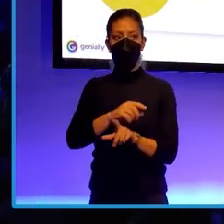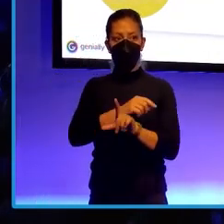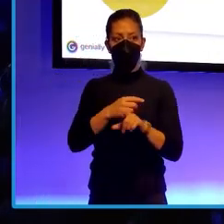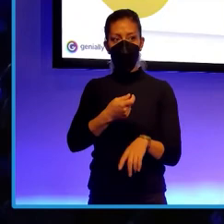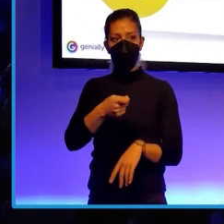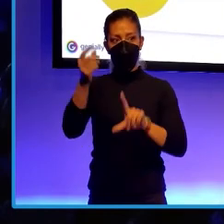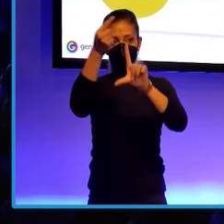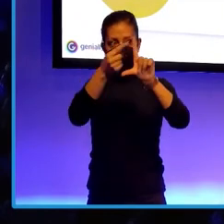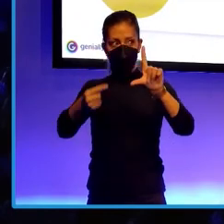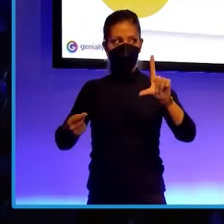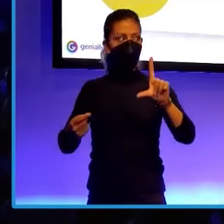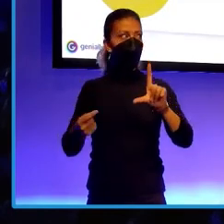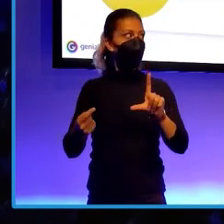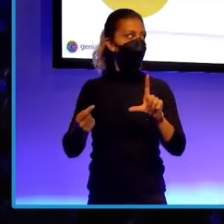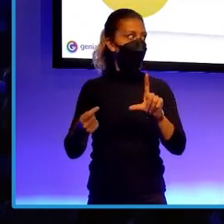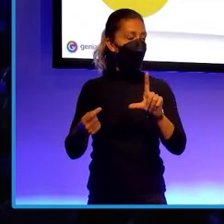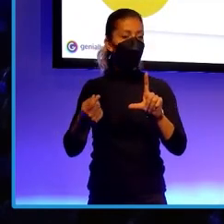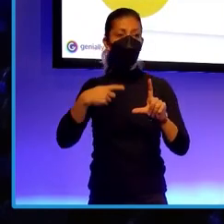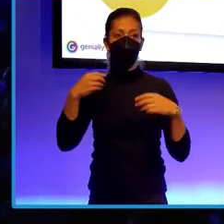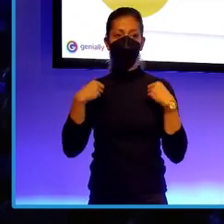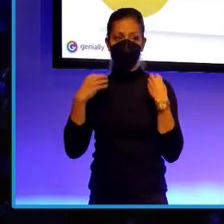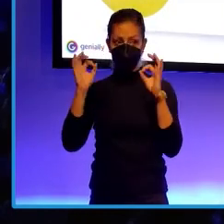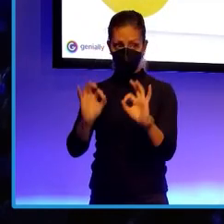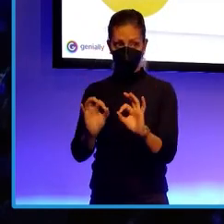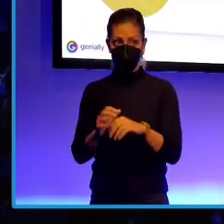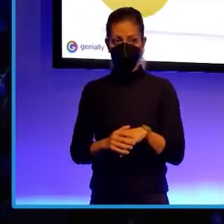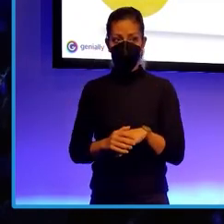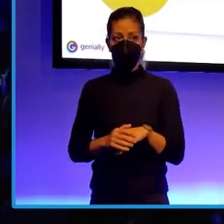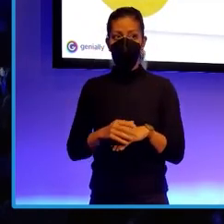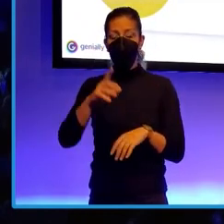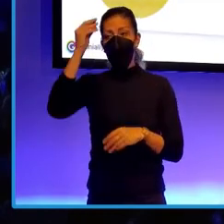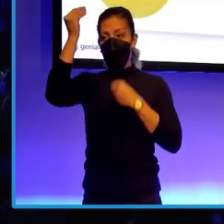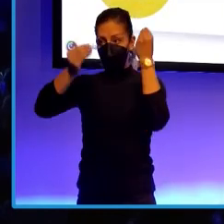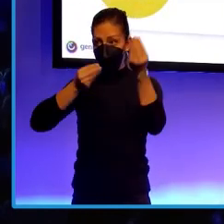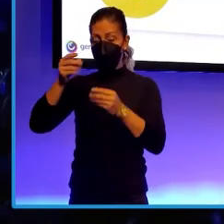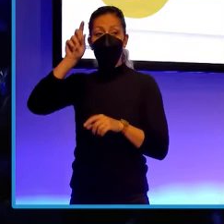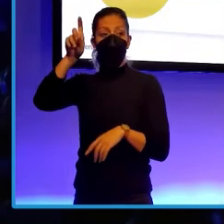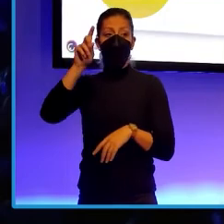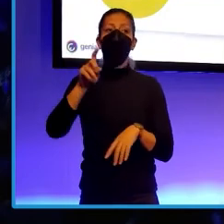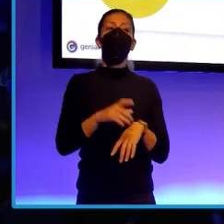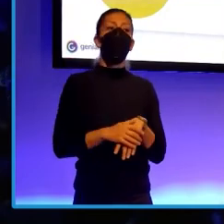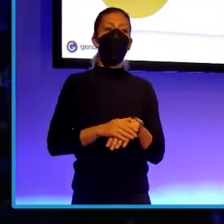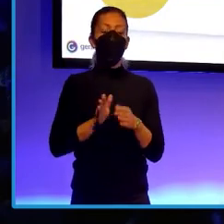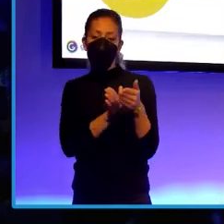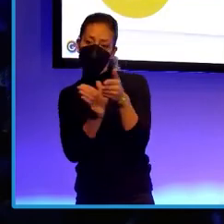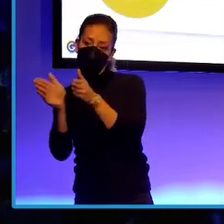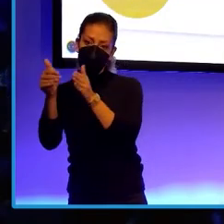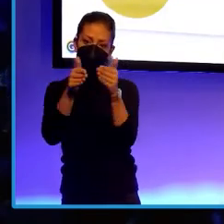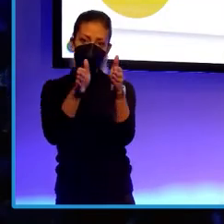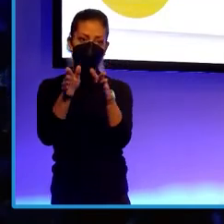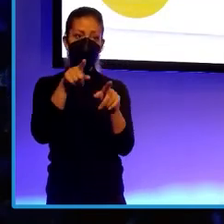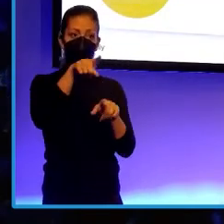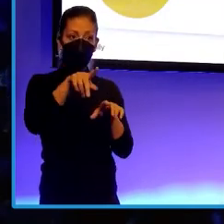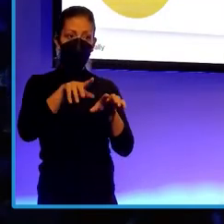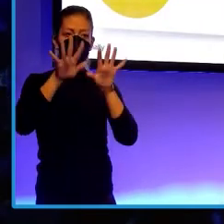bueno pero ahí probablemente estos profesores terminan terminarán utilizando la gamificación y terminarás aprendiendo jugando